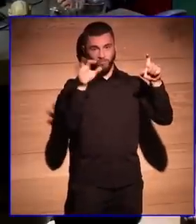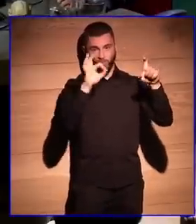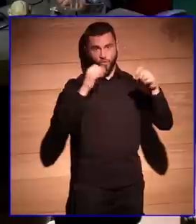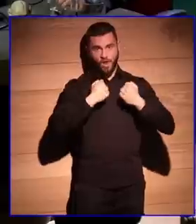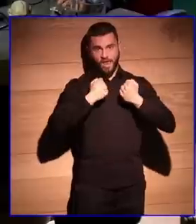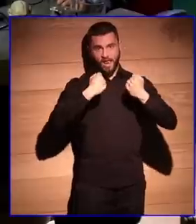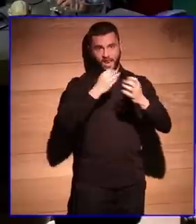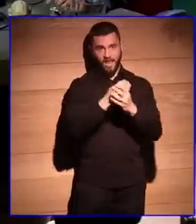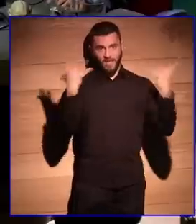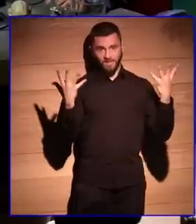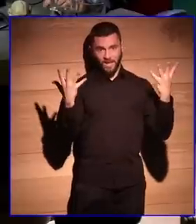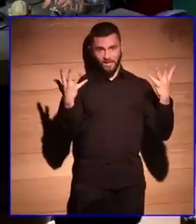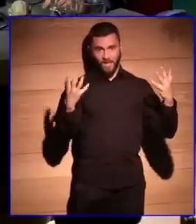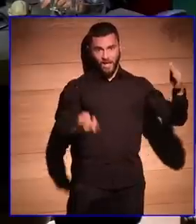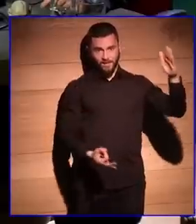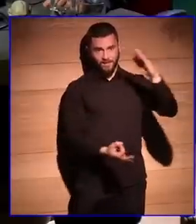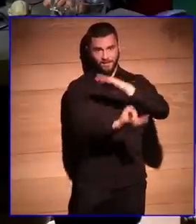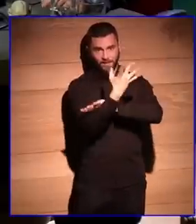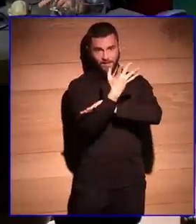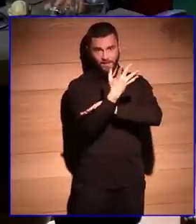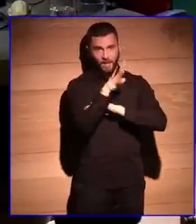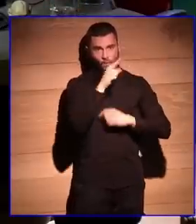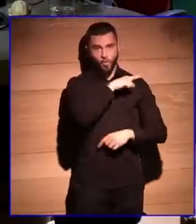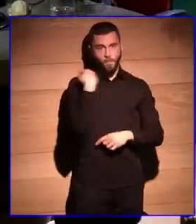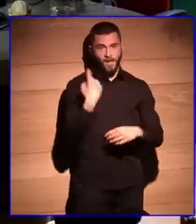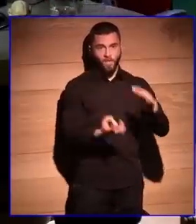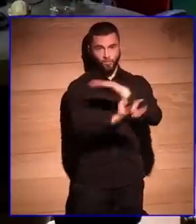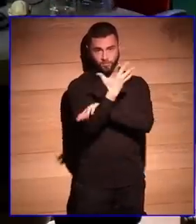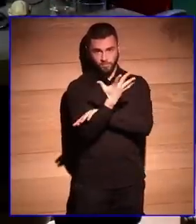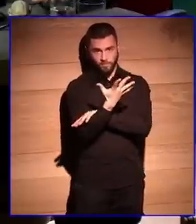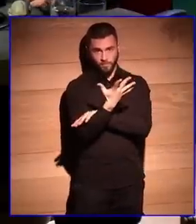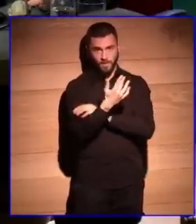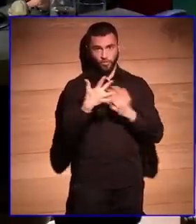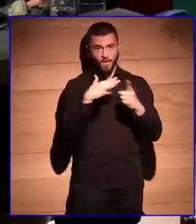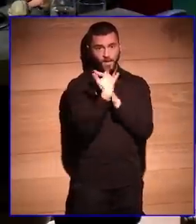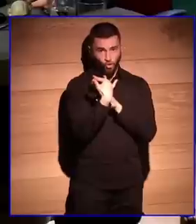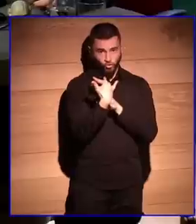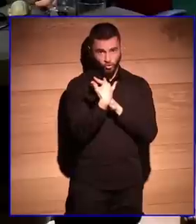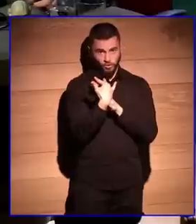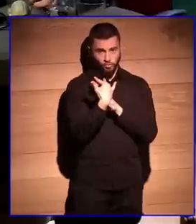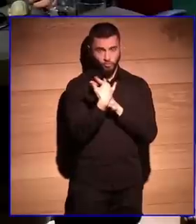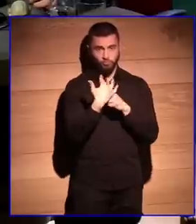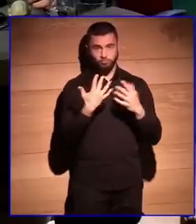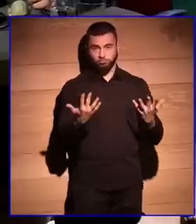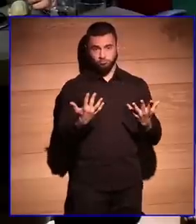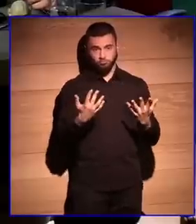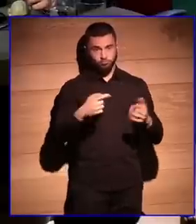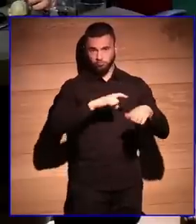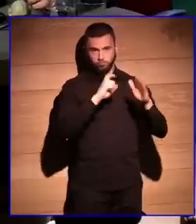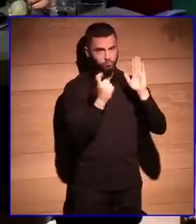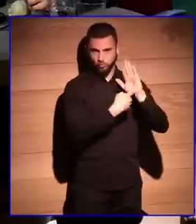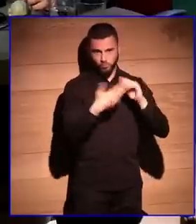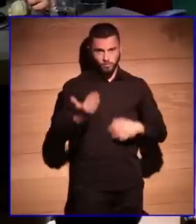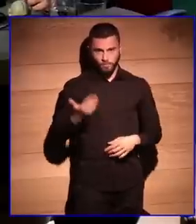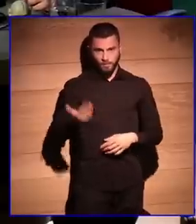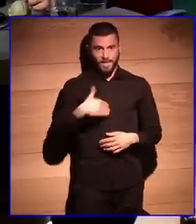abstracta que se crea como producto de un determinado pecado. Así que el contexto nuevamente lo es todo, y la